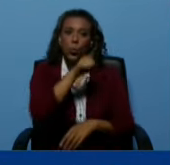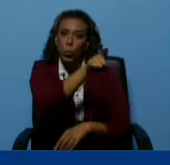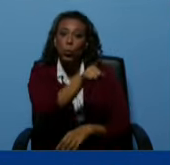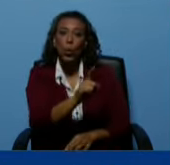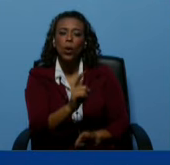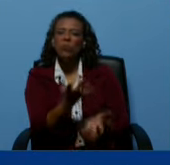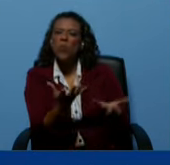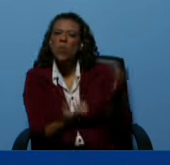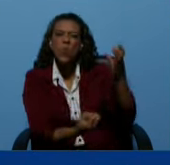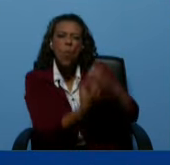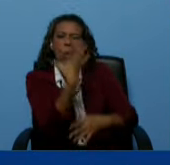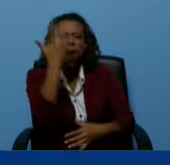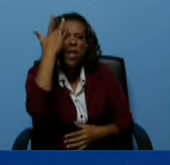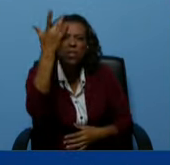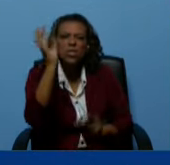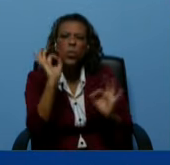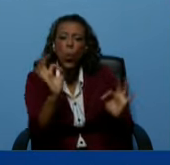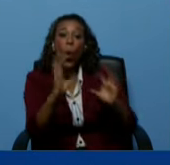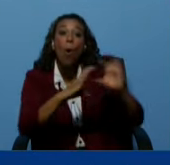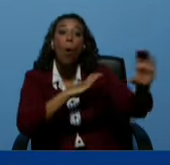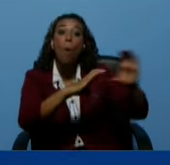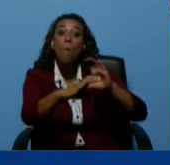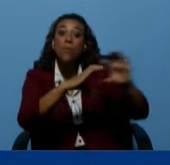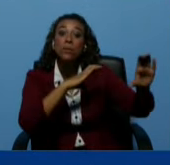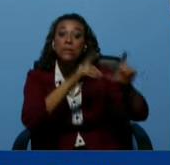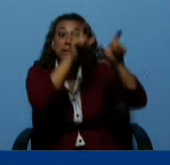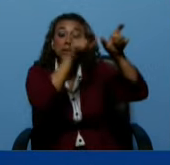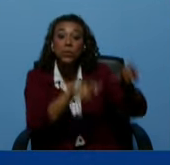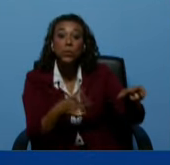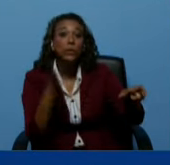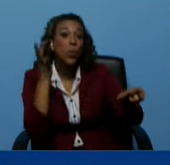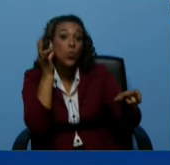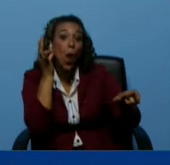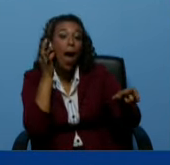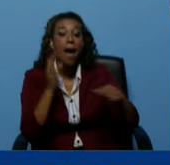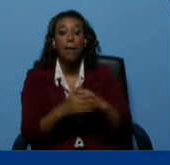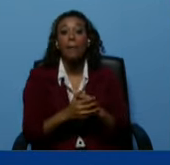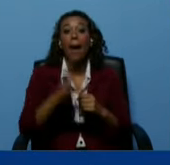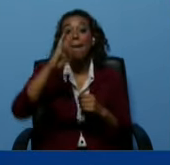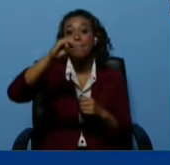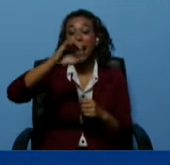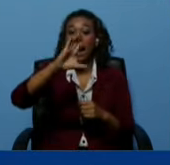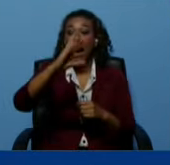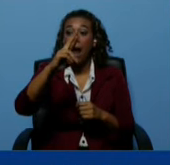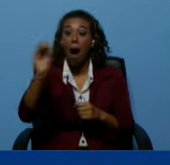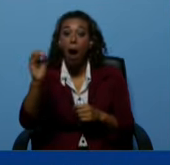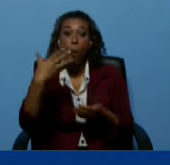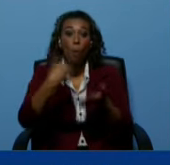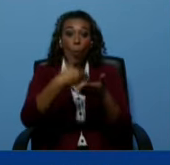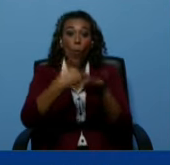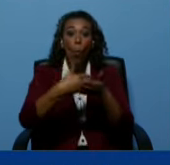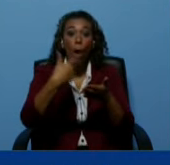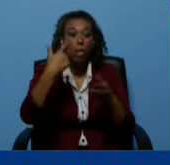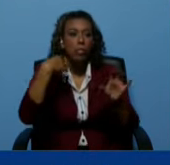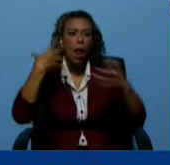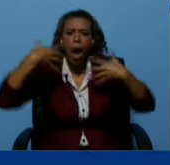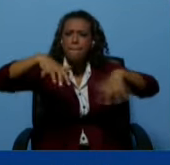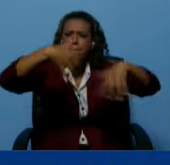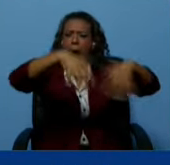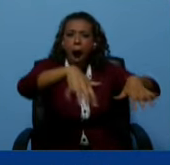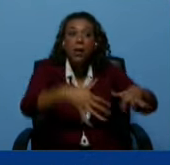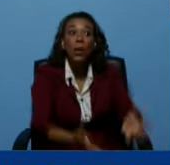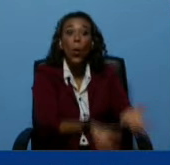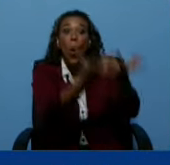esto vino de aquella comunicación que tuve en Macarao y las propuestas y las cosas que